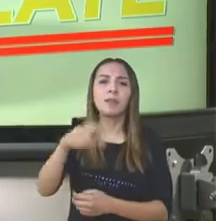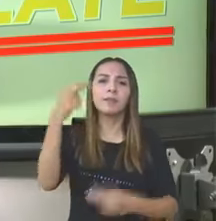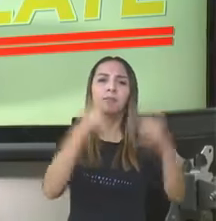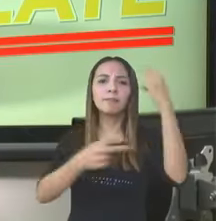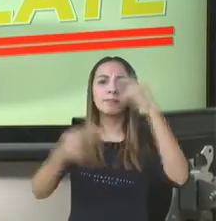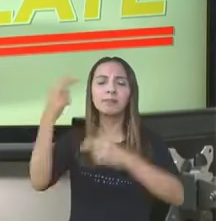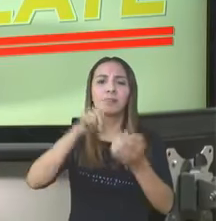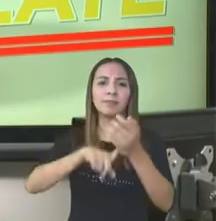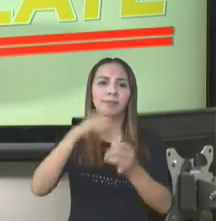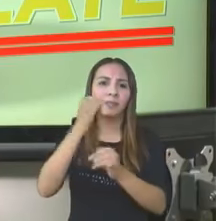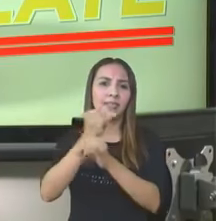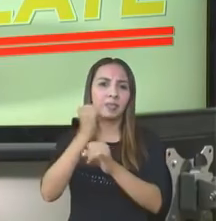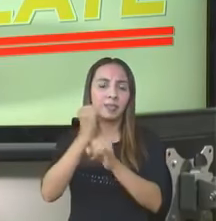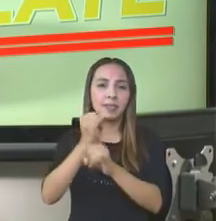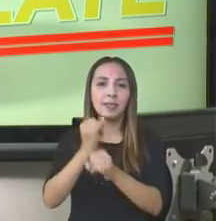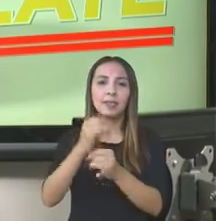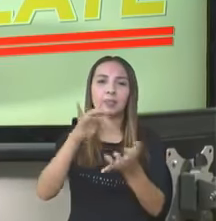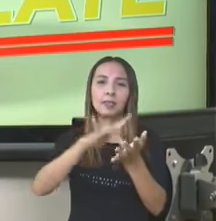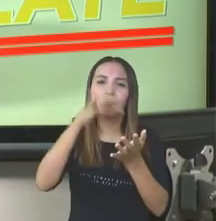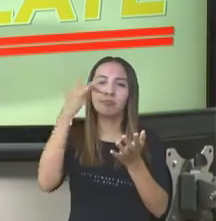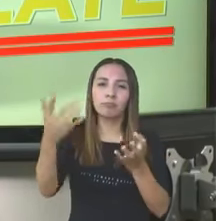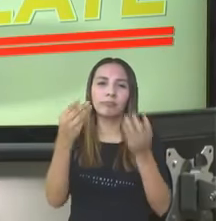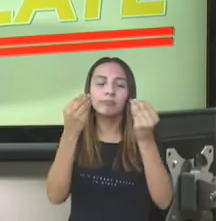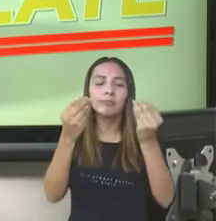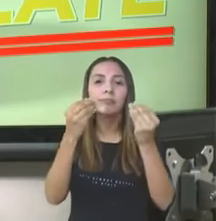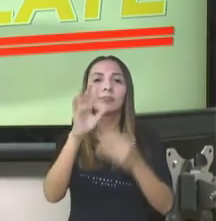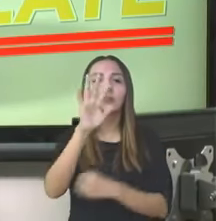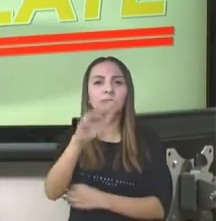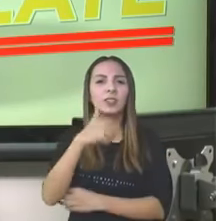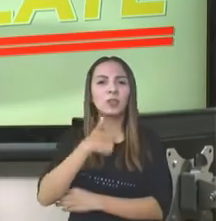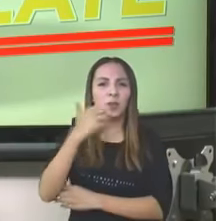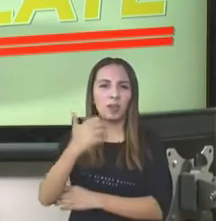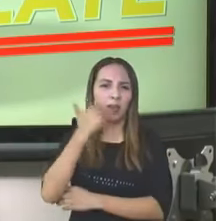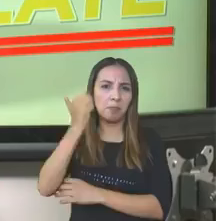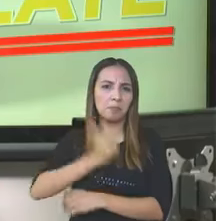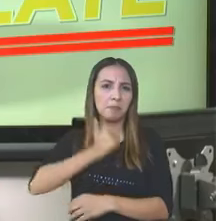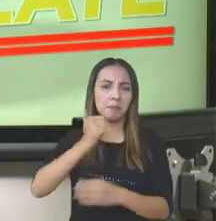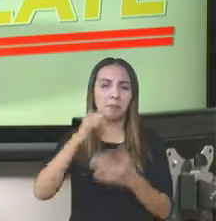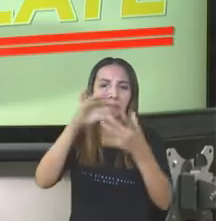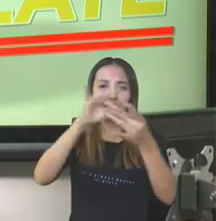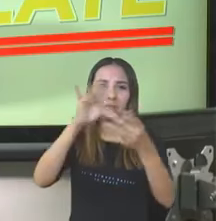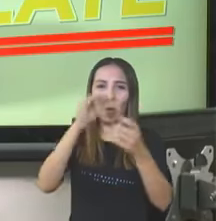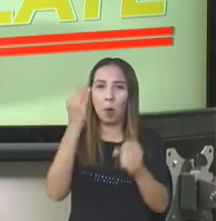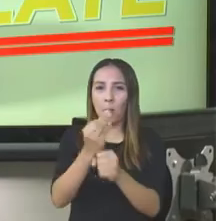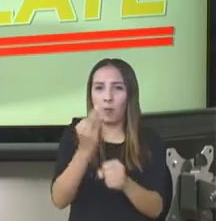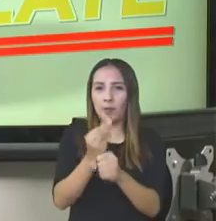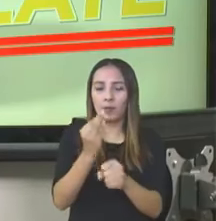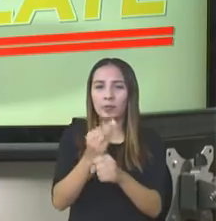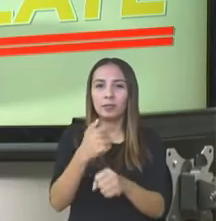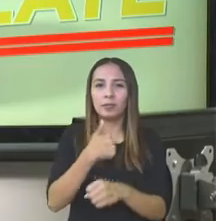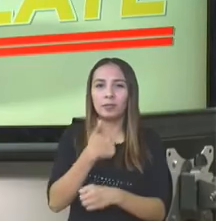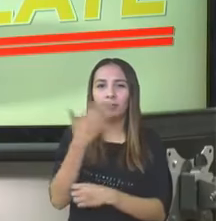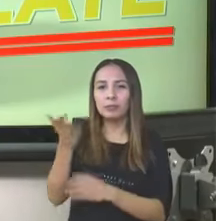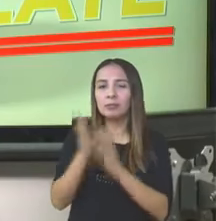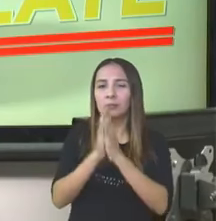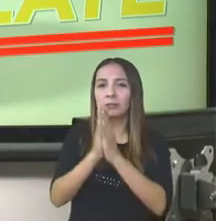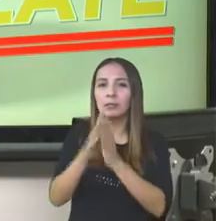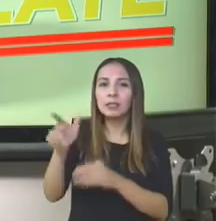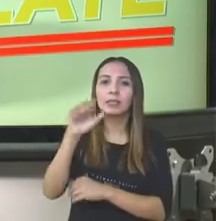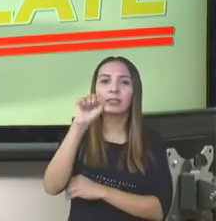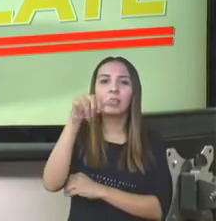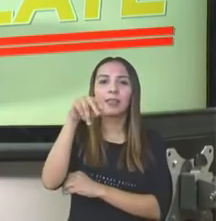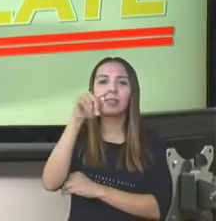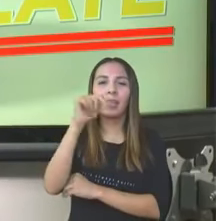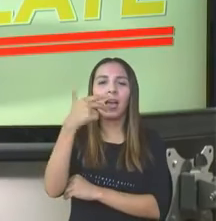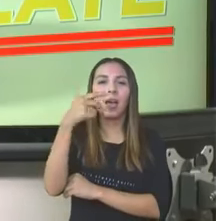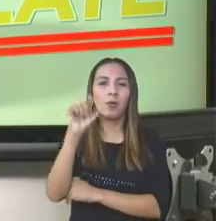sociales, muchas gracias. Y miren, quiero yo decirles ahorita, en este momento, le voy a pedir de favor a Santiago, antes que